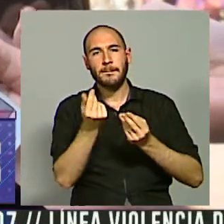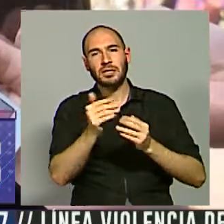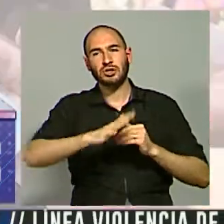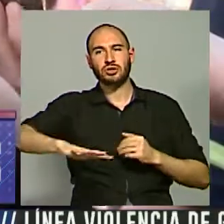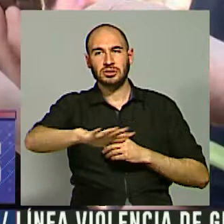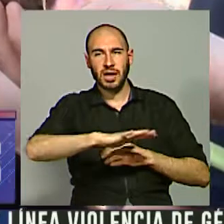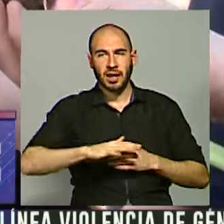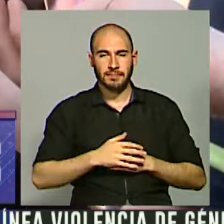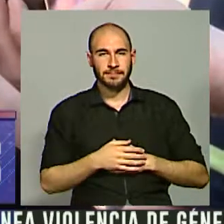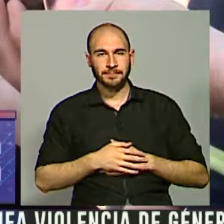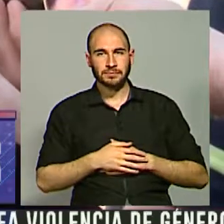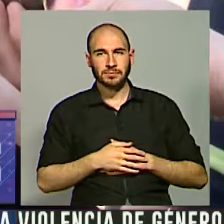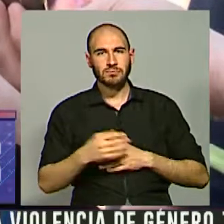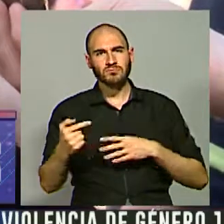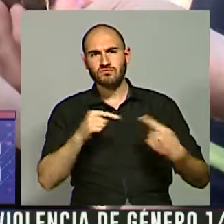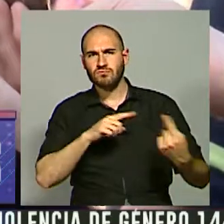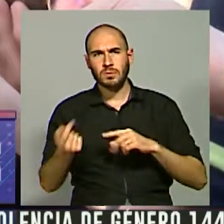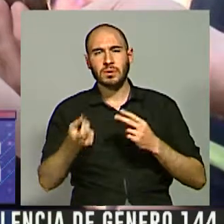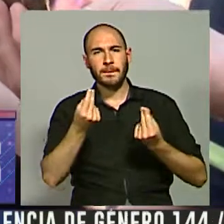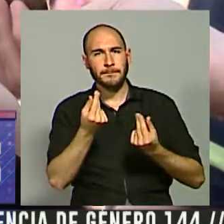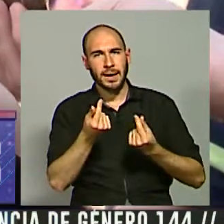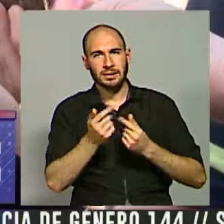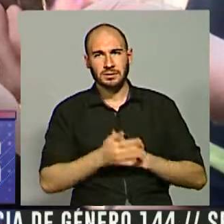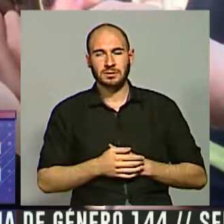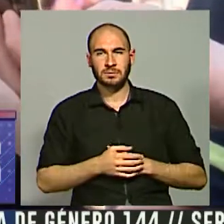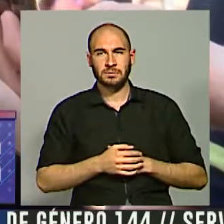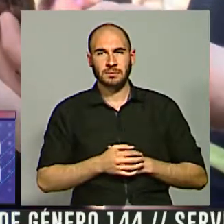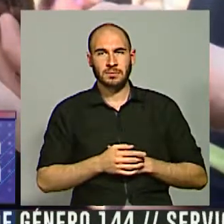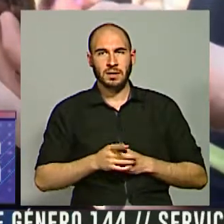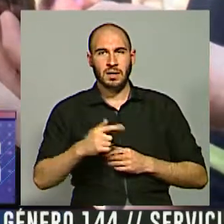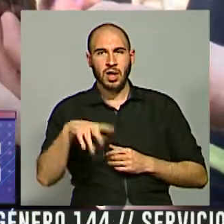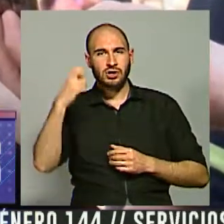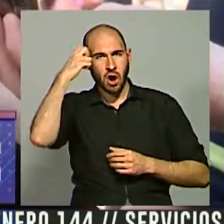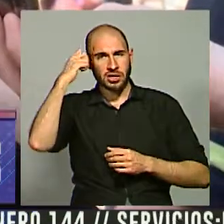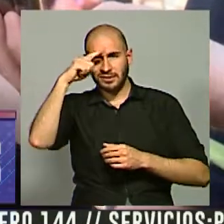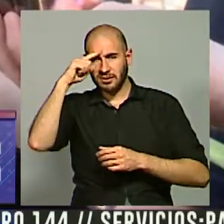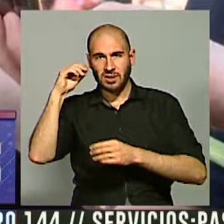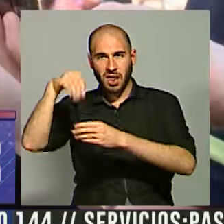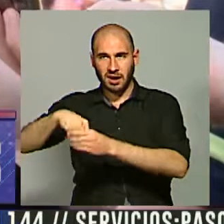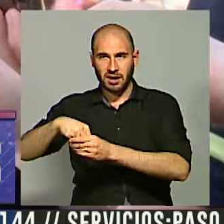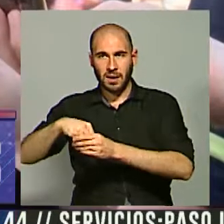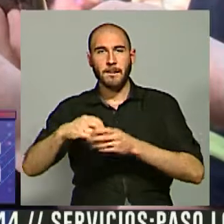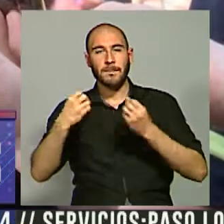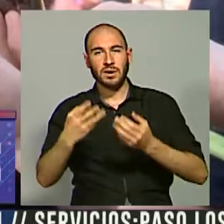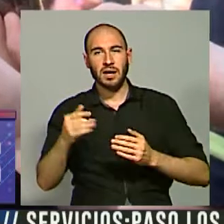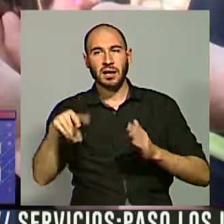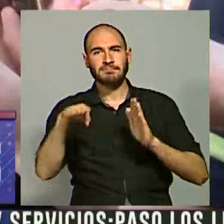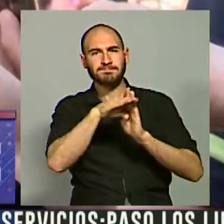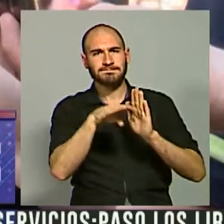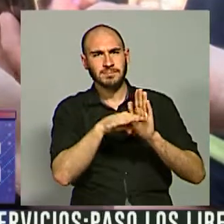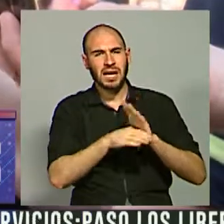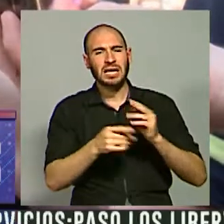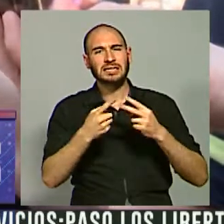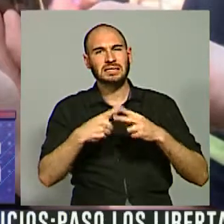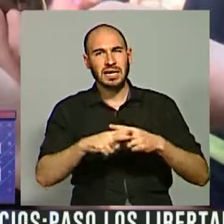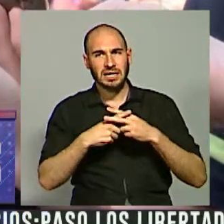social. Las discusiones tarifarias hay que sacarlas del Congreso de la Nación, porque tienen especificidades